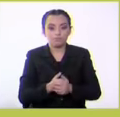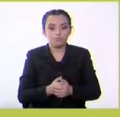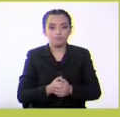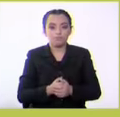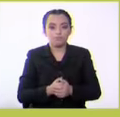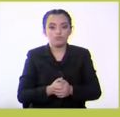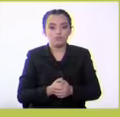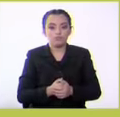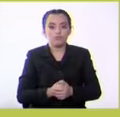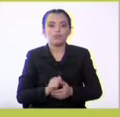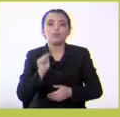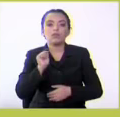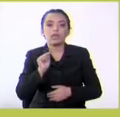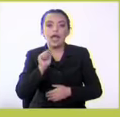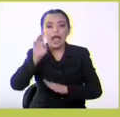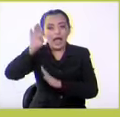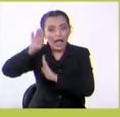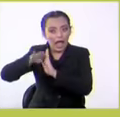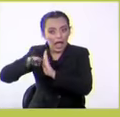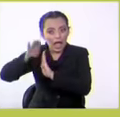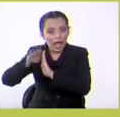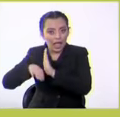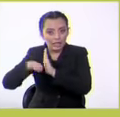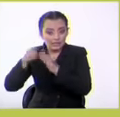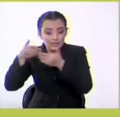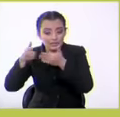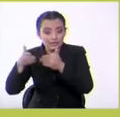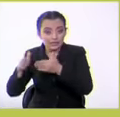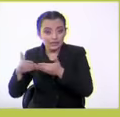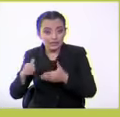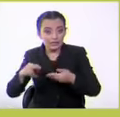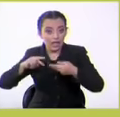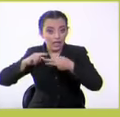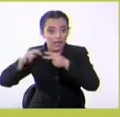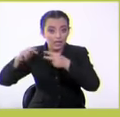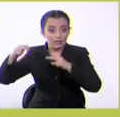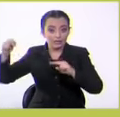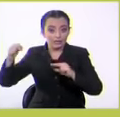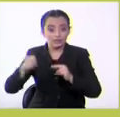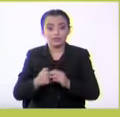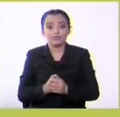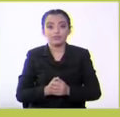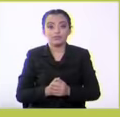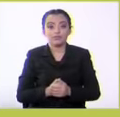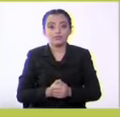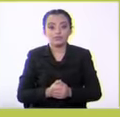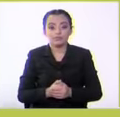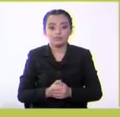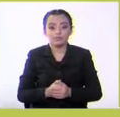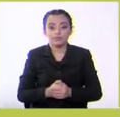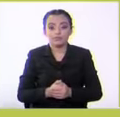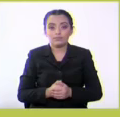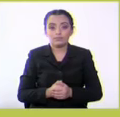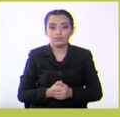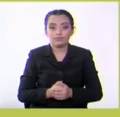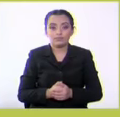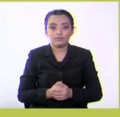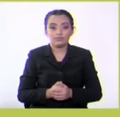mecanismo que reduce la variabilidad genética, deriva genética, especiación,